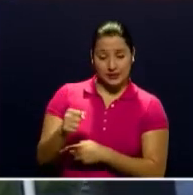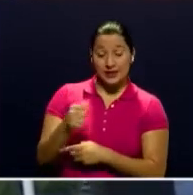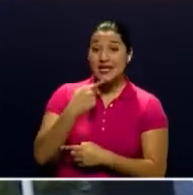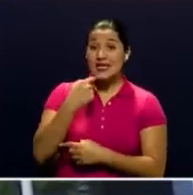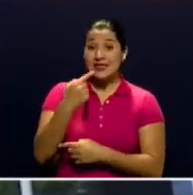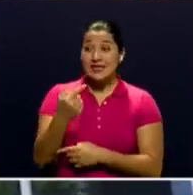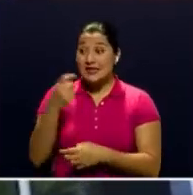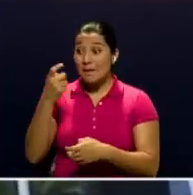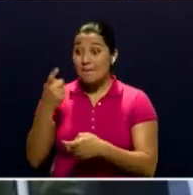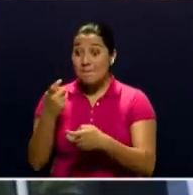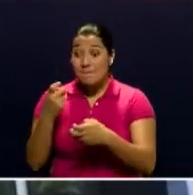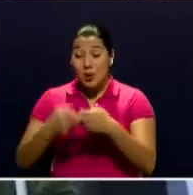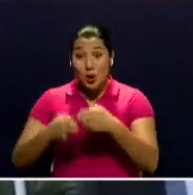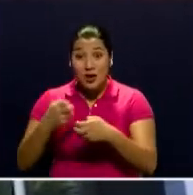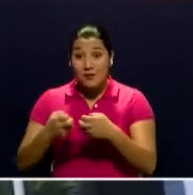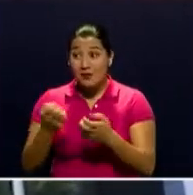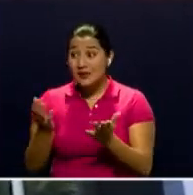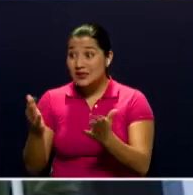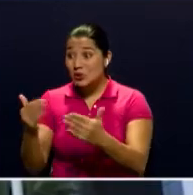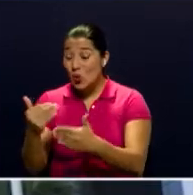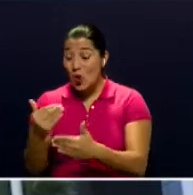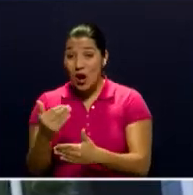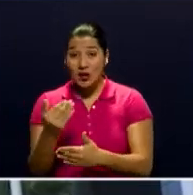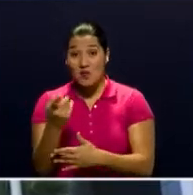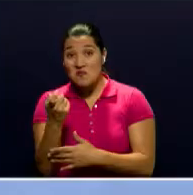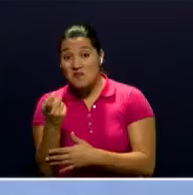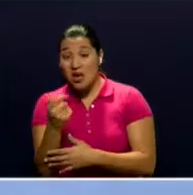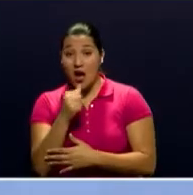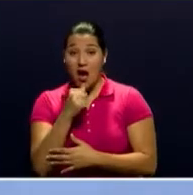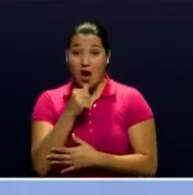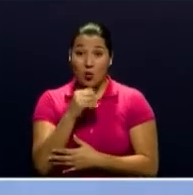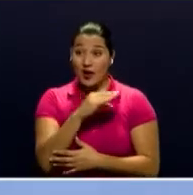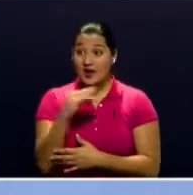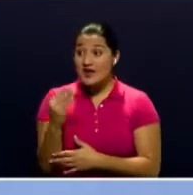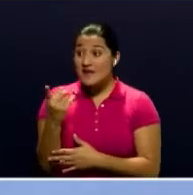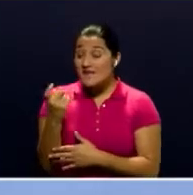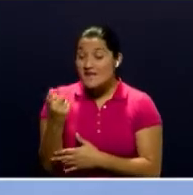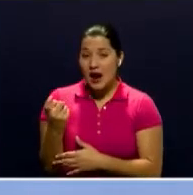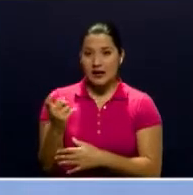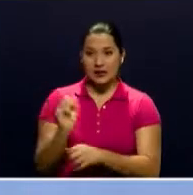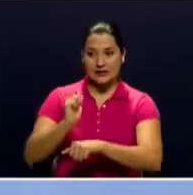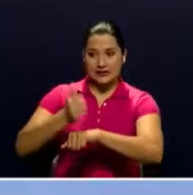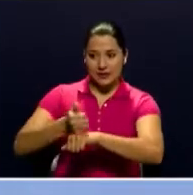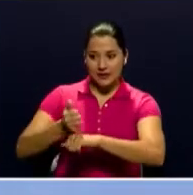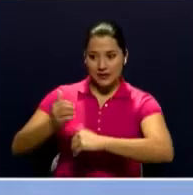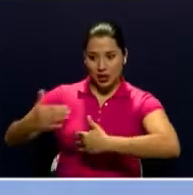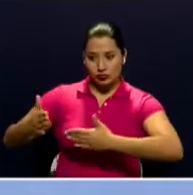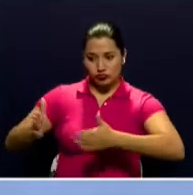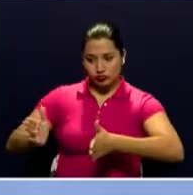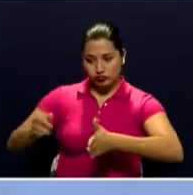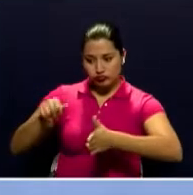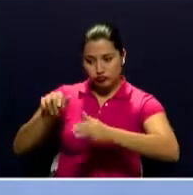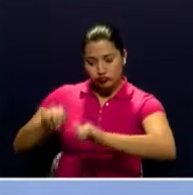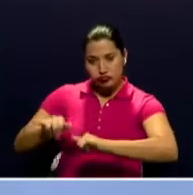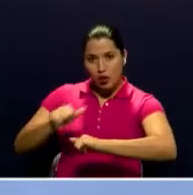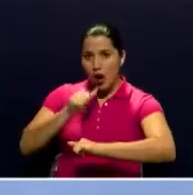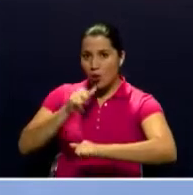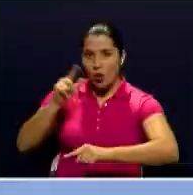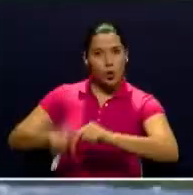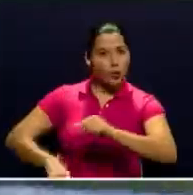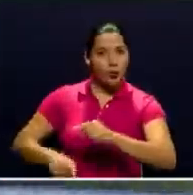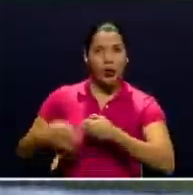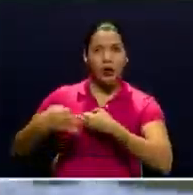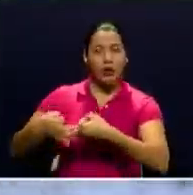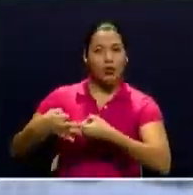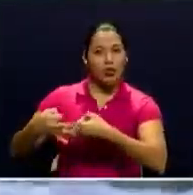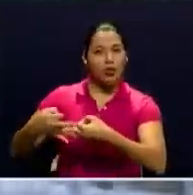de desabastecimiento de agua y la falta de construcción de infraestructura hidráulica no pueden esperar.